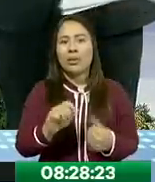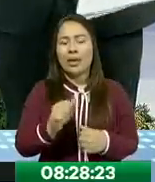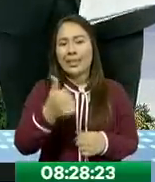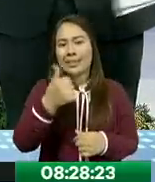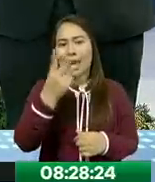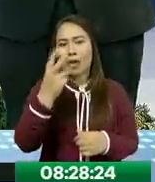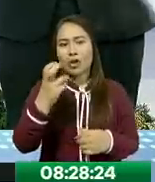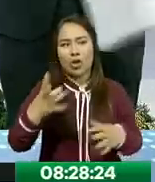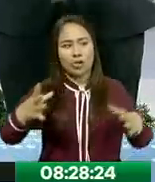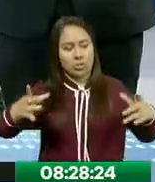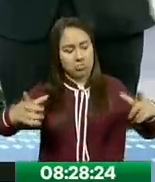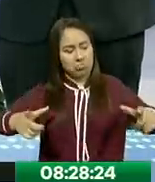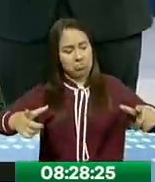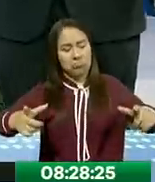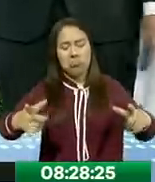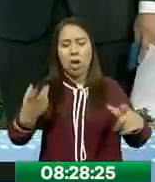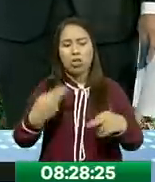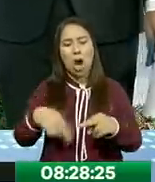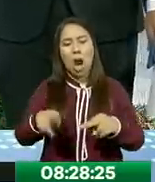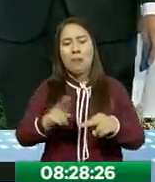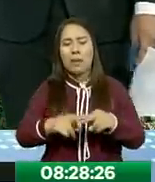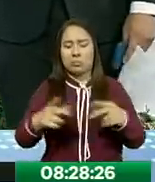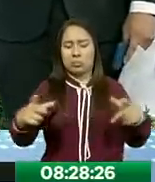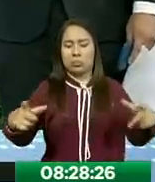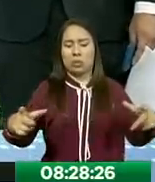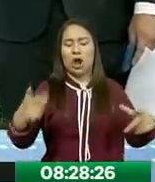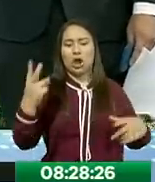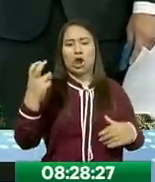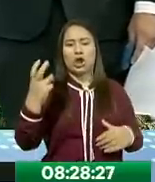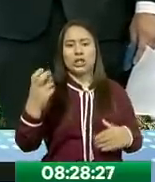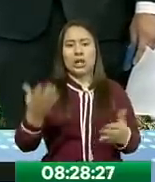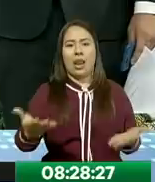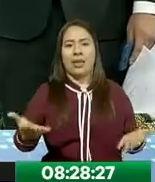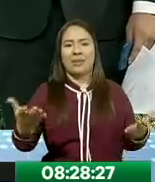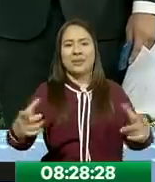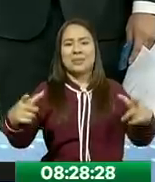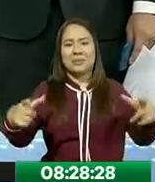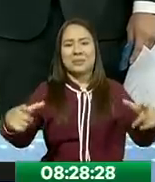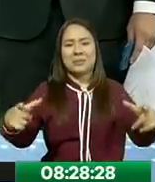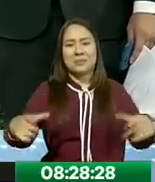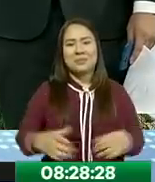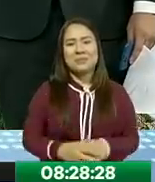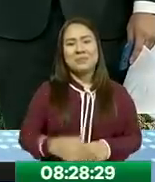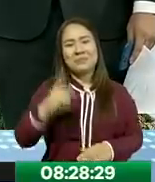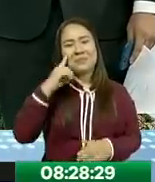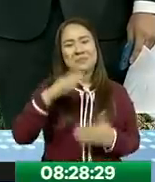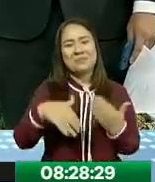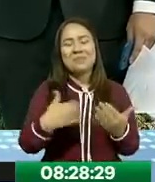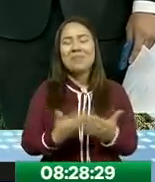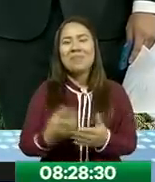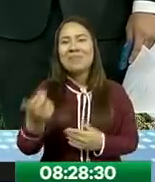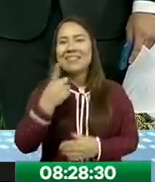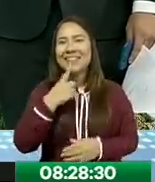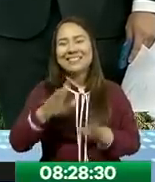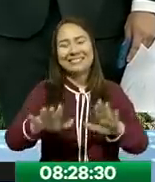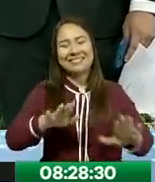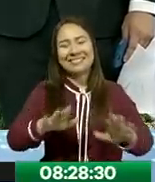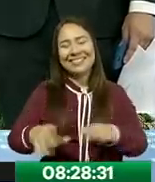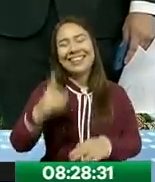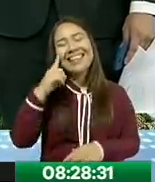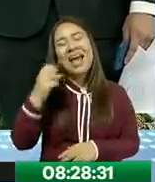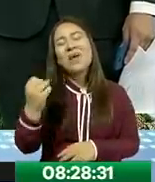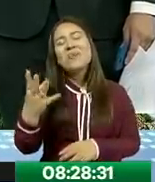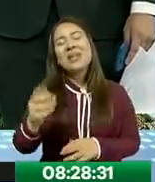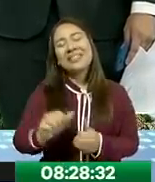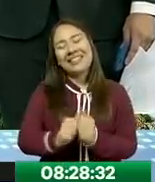10, 12 libras, que es una pierna normal. 12, 15 libras. Abogado, usted que está en dieta, cada